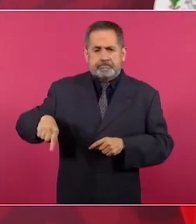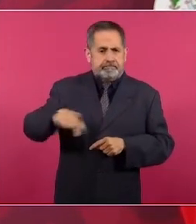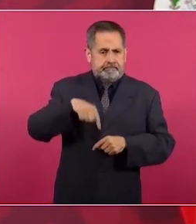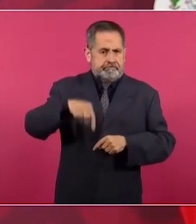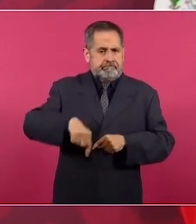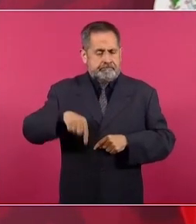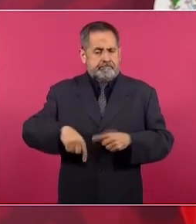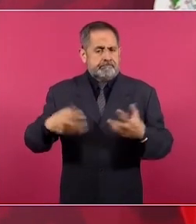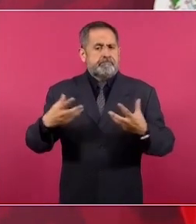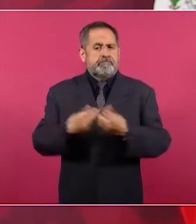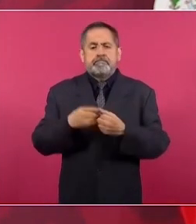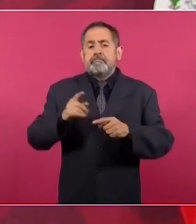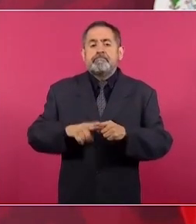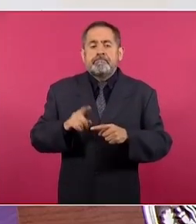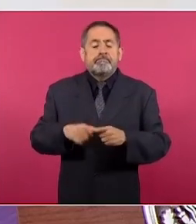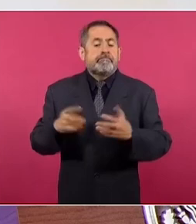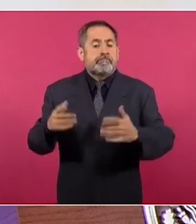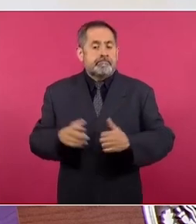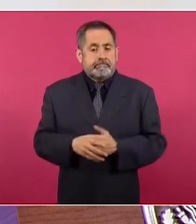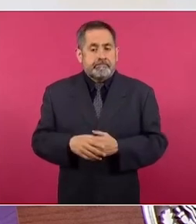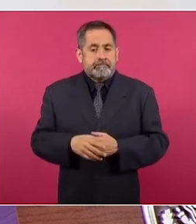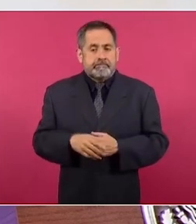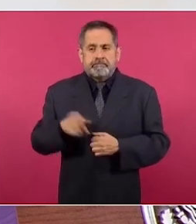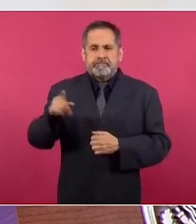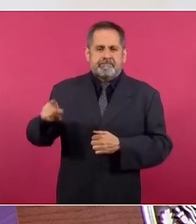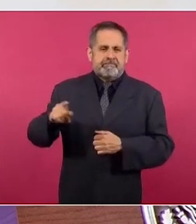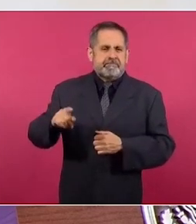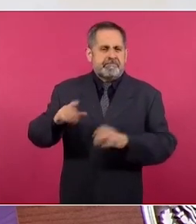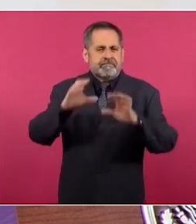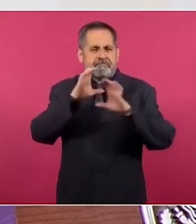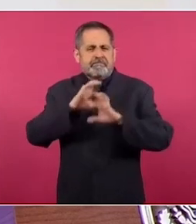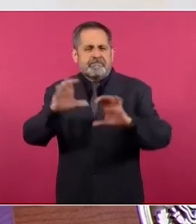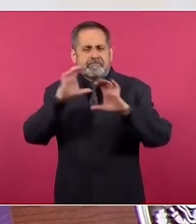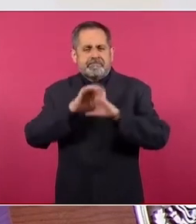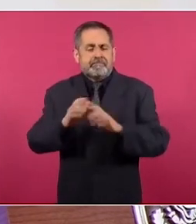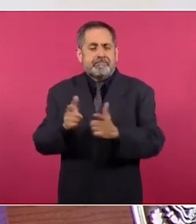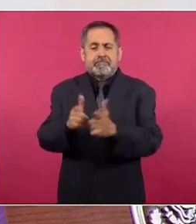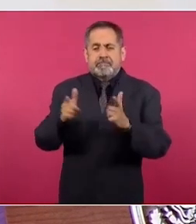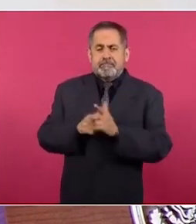van a participar, van a dar un concierto los